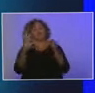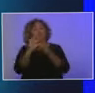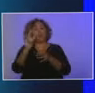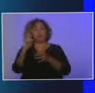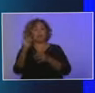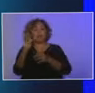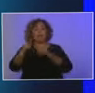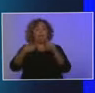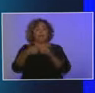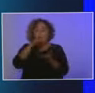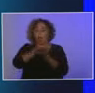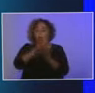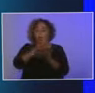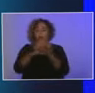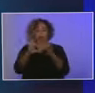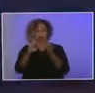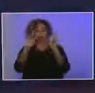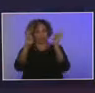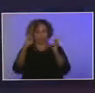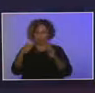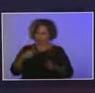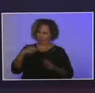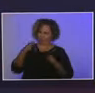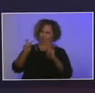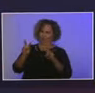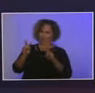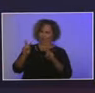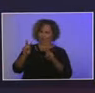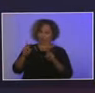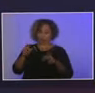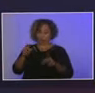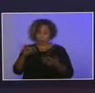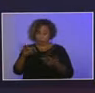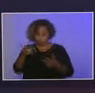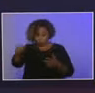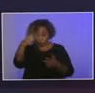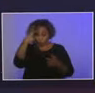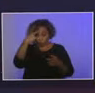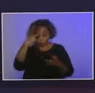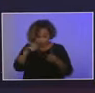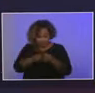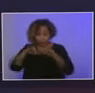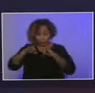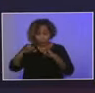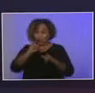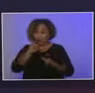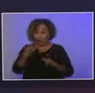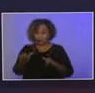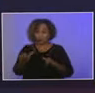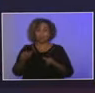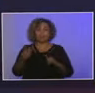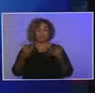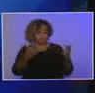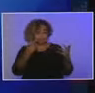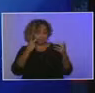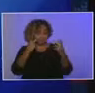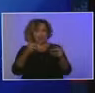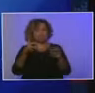escuelas, que a mí me pareció bien optimista. No sé si ustedes coinciden con ella. Vamos a ver el reportaje.